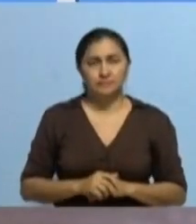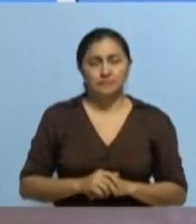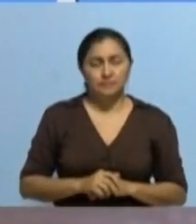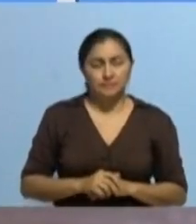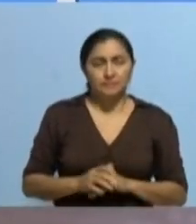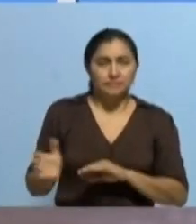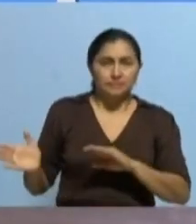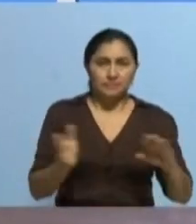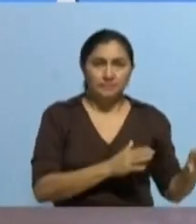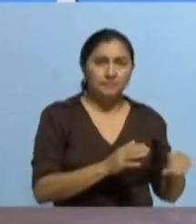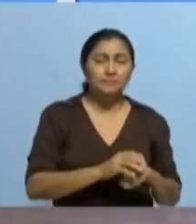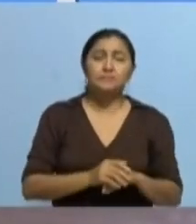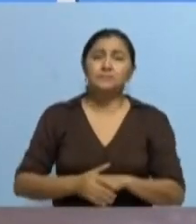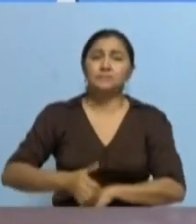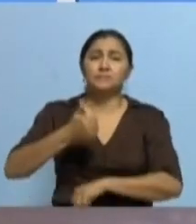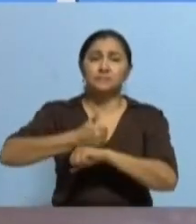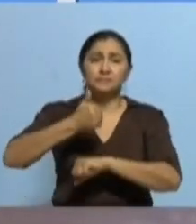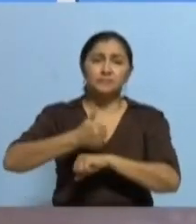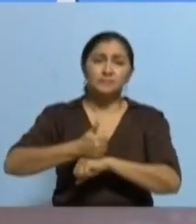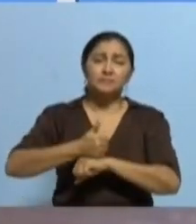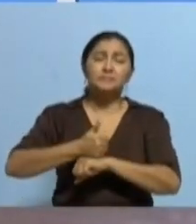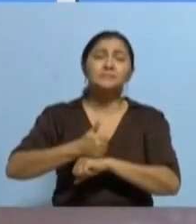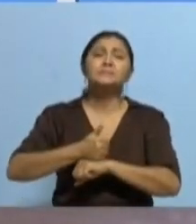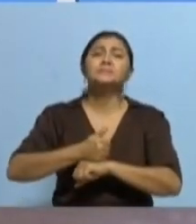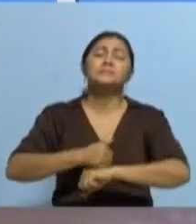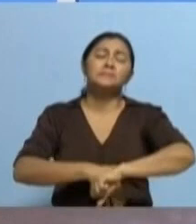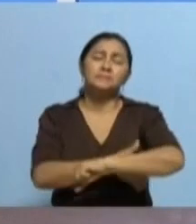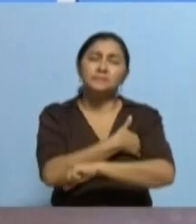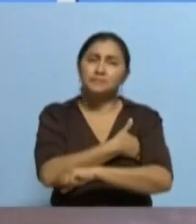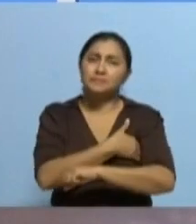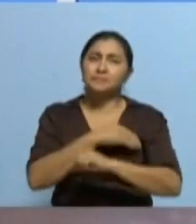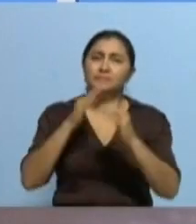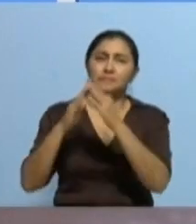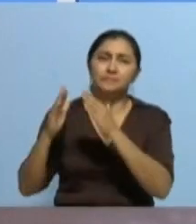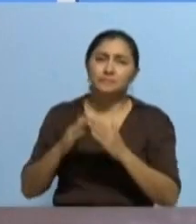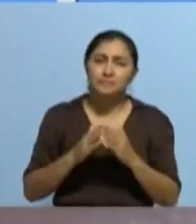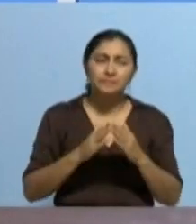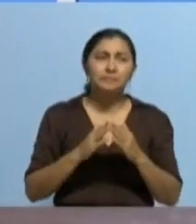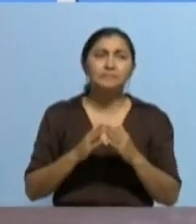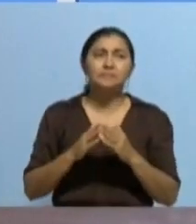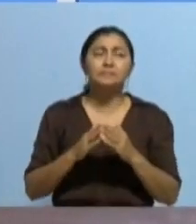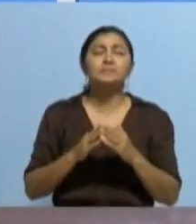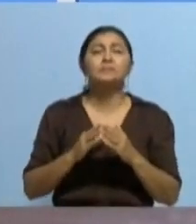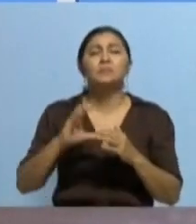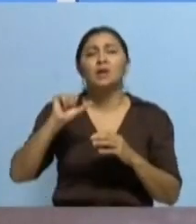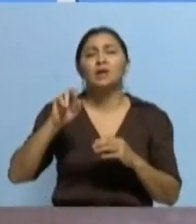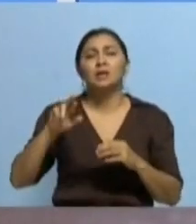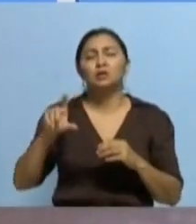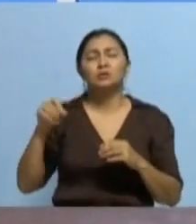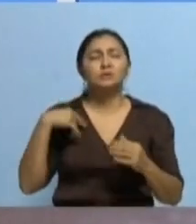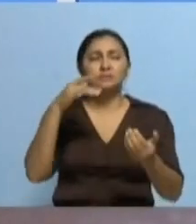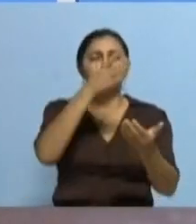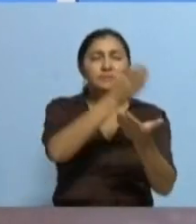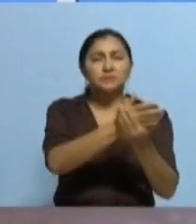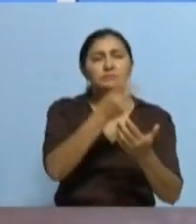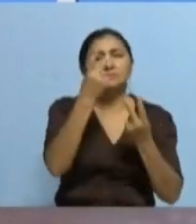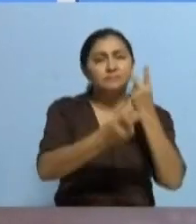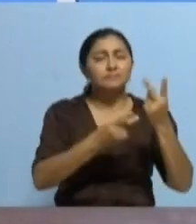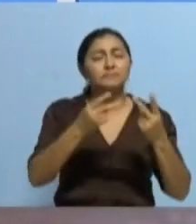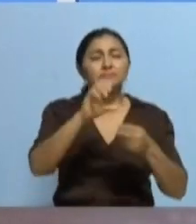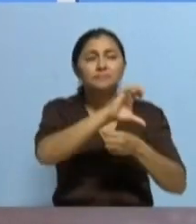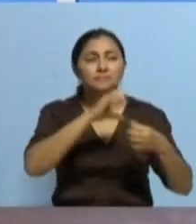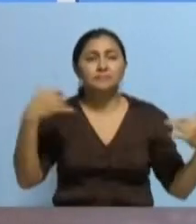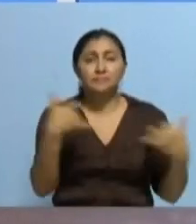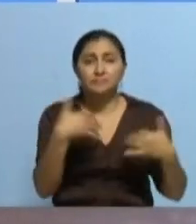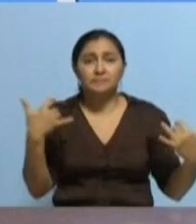noticias, el director del Sistema Habitacional del Ministerio de Vivienda, Carlos Felipe Yepes Reyes, mejor visitó la ciudad de Valledupar en el marco del Foro Regional de